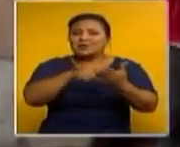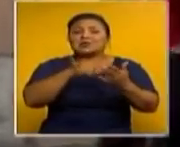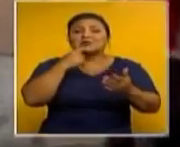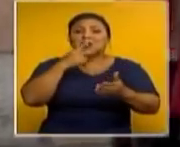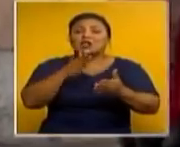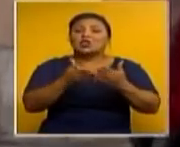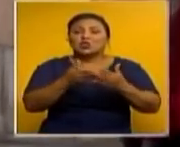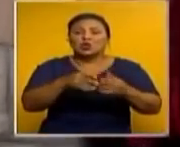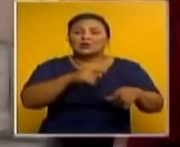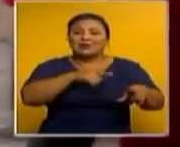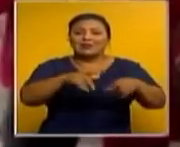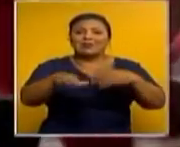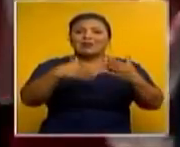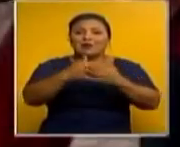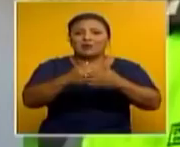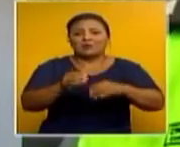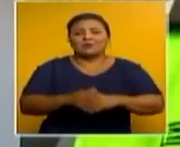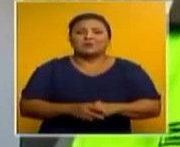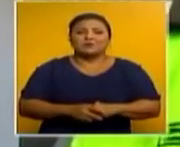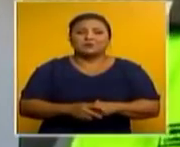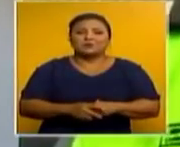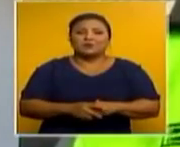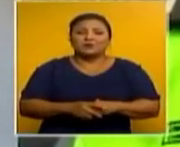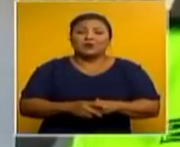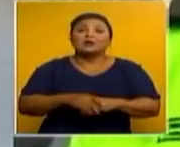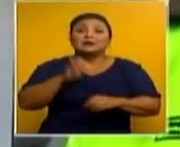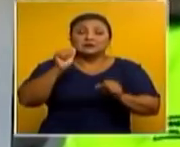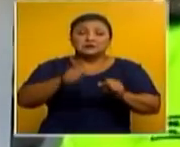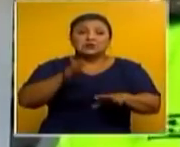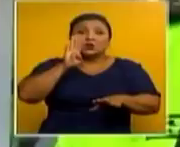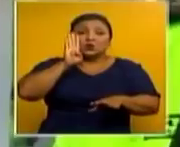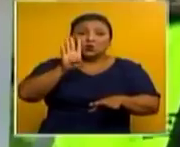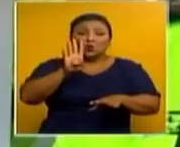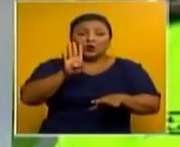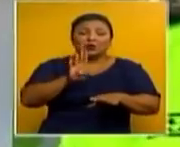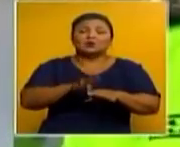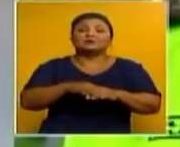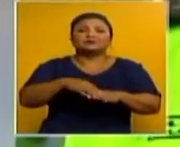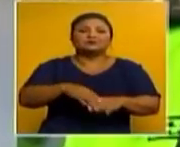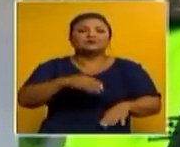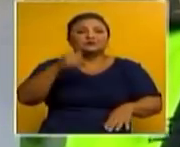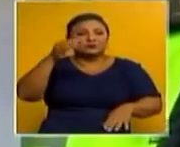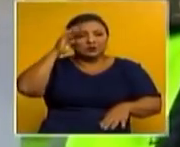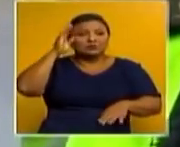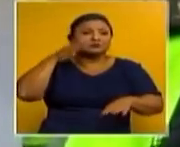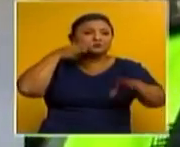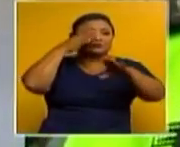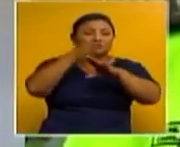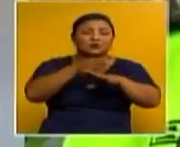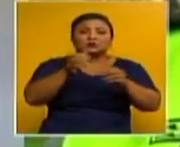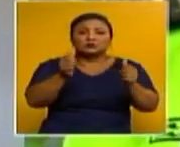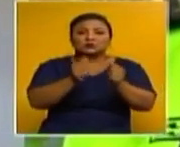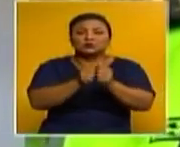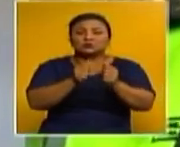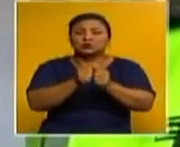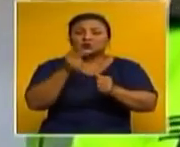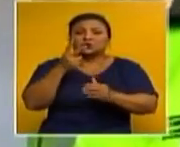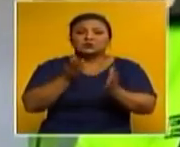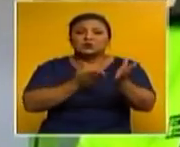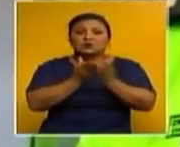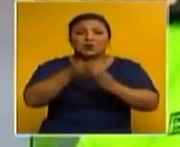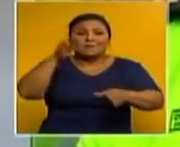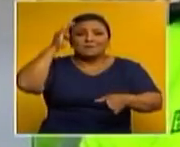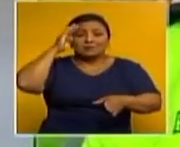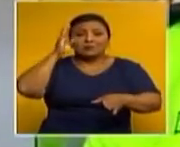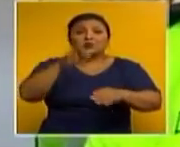y recintos electorales. Existen 4 brigadas que van a salir del CNE, cada brigada va a estar acompañada por 2 servidores policiales, uno